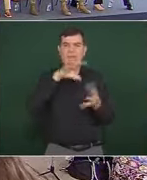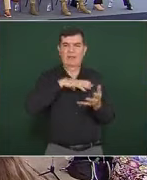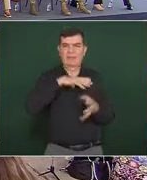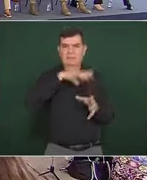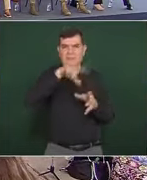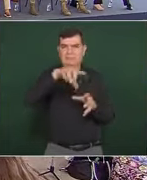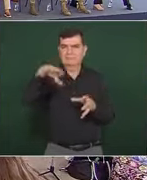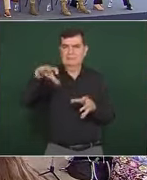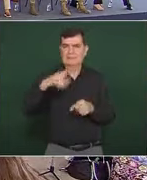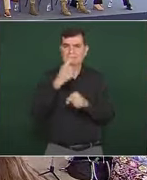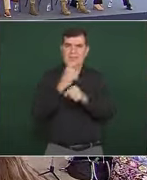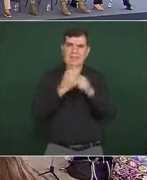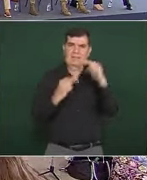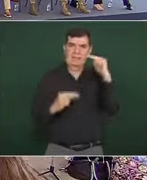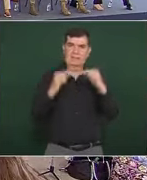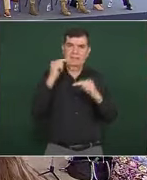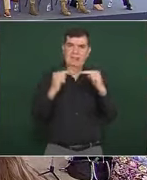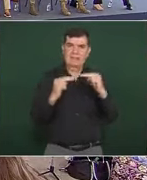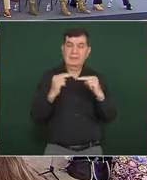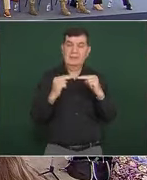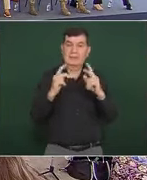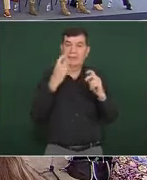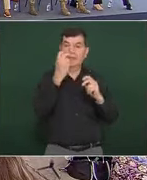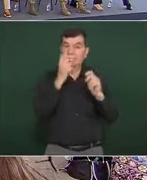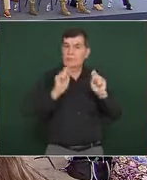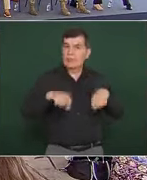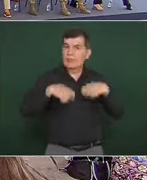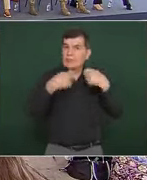de primer nivel. Esto ha permitido